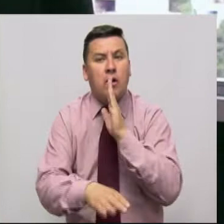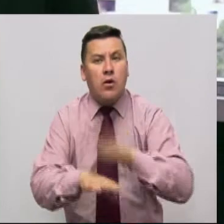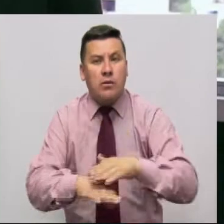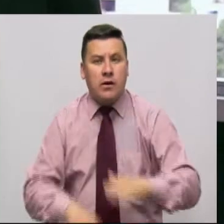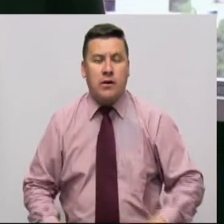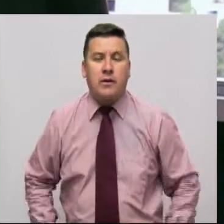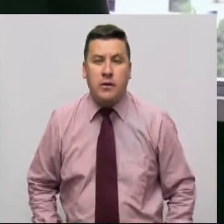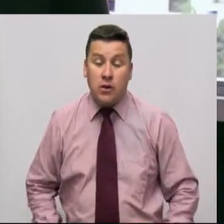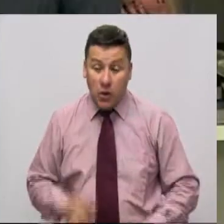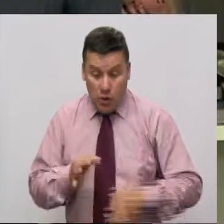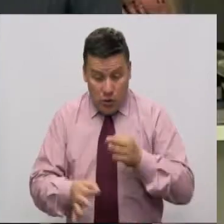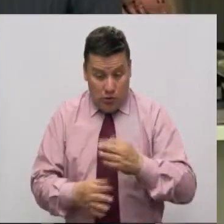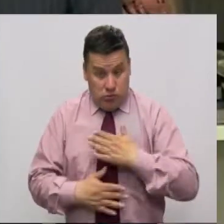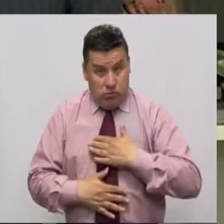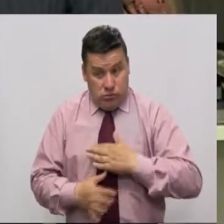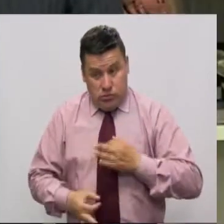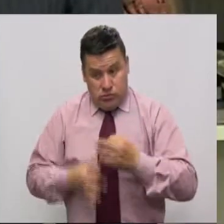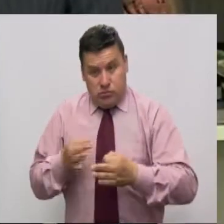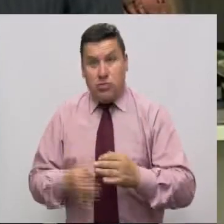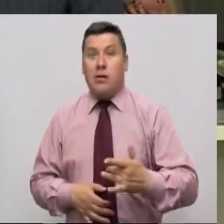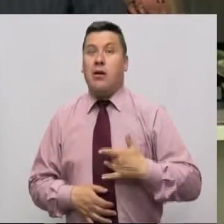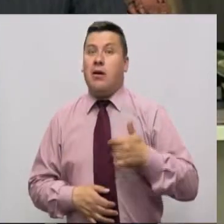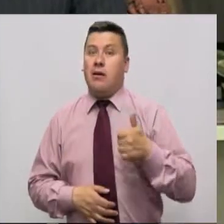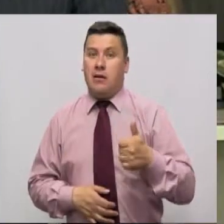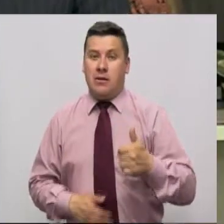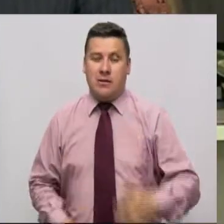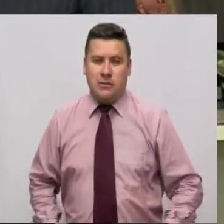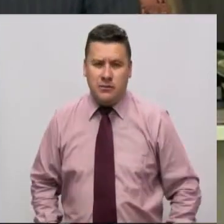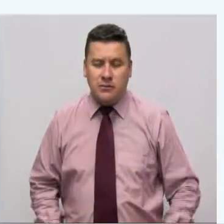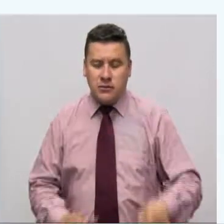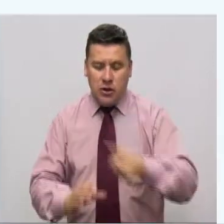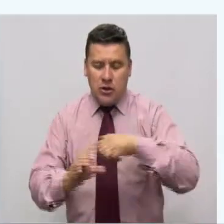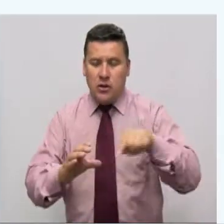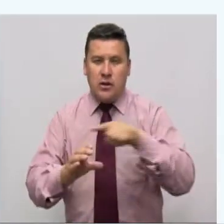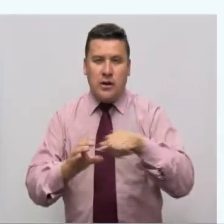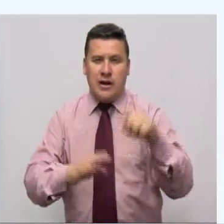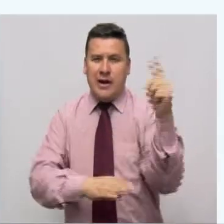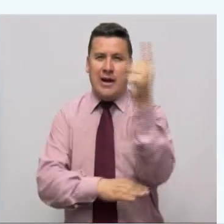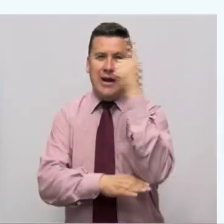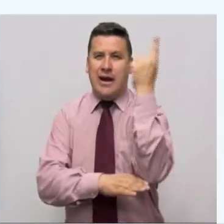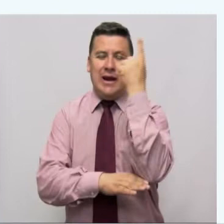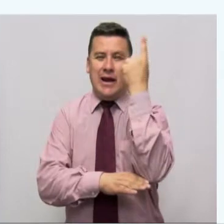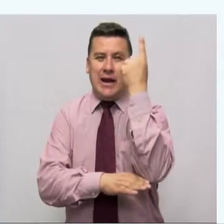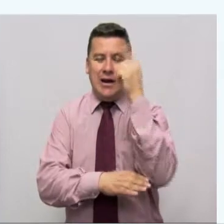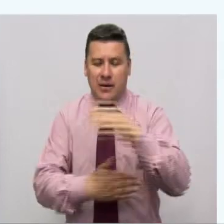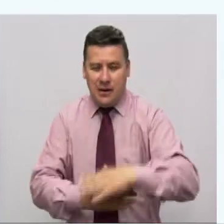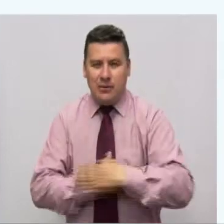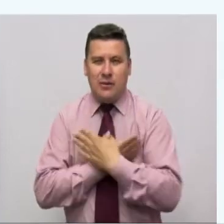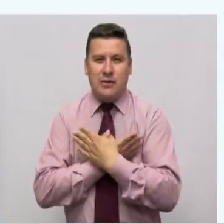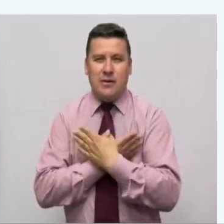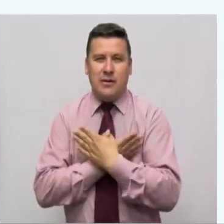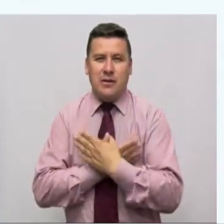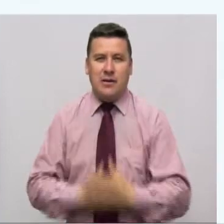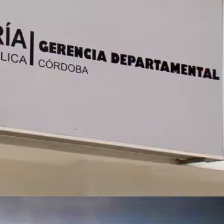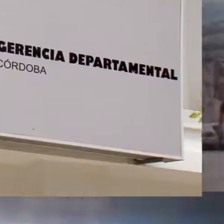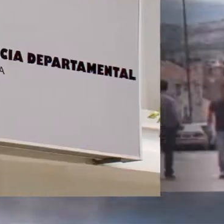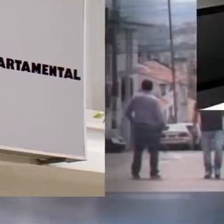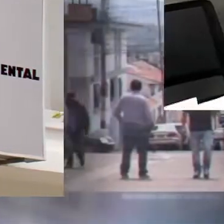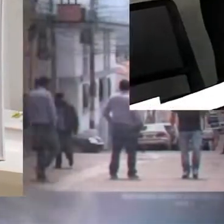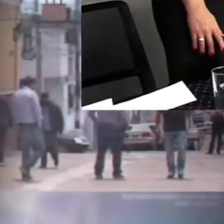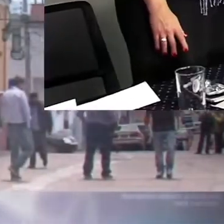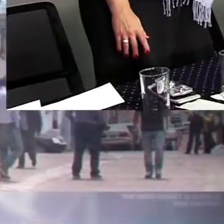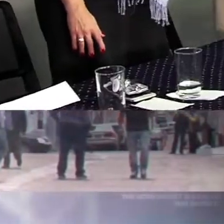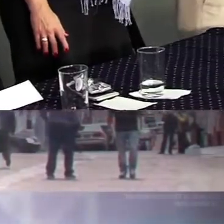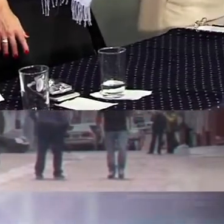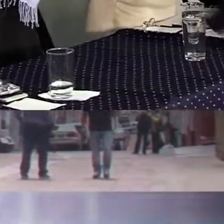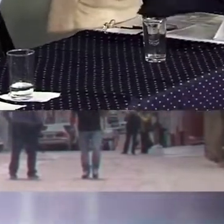a los responsables. Cuidar lo nuestro tiene sentido. Contraloría General de la República.